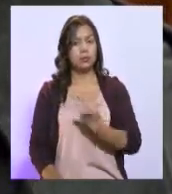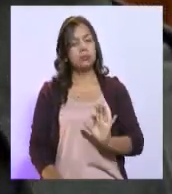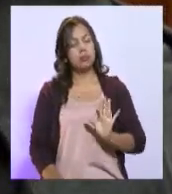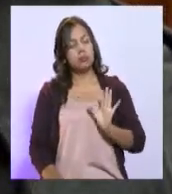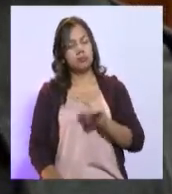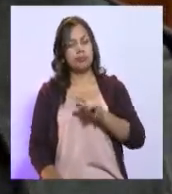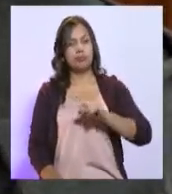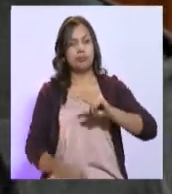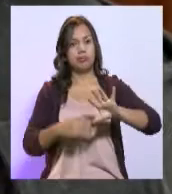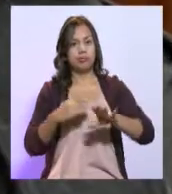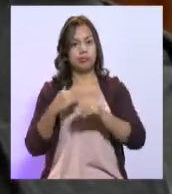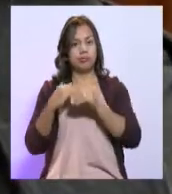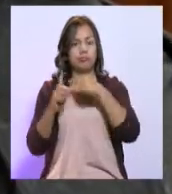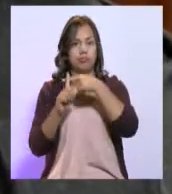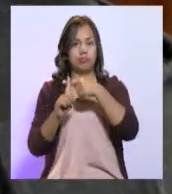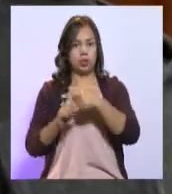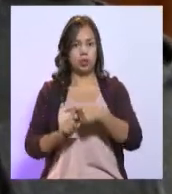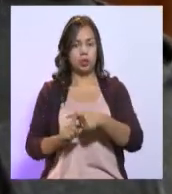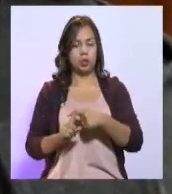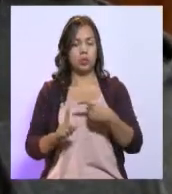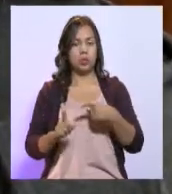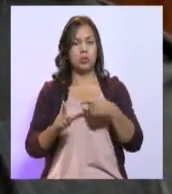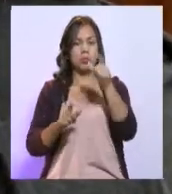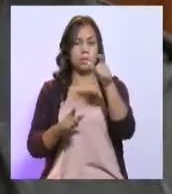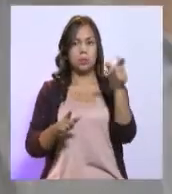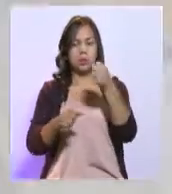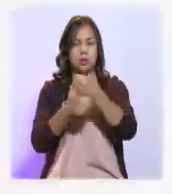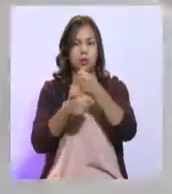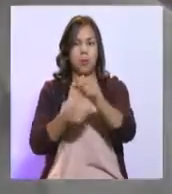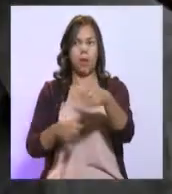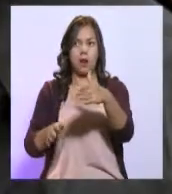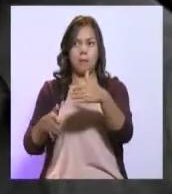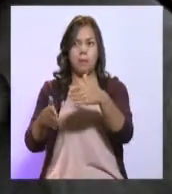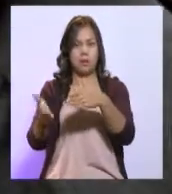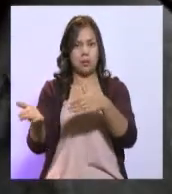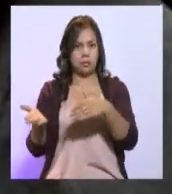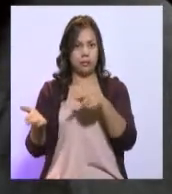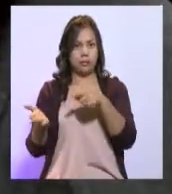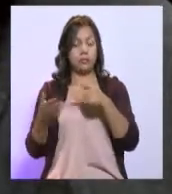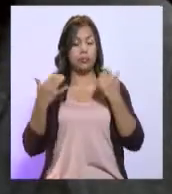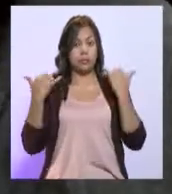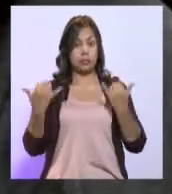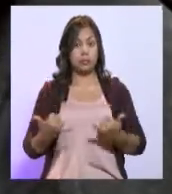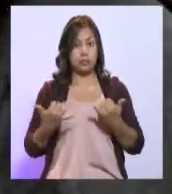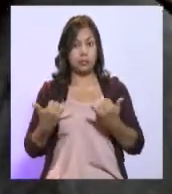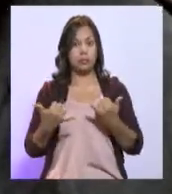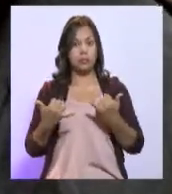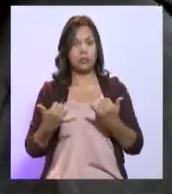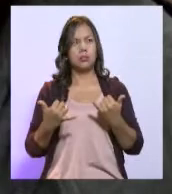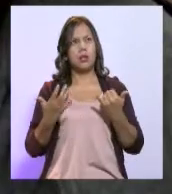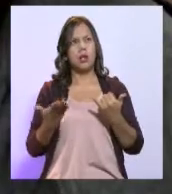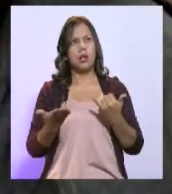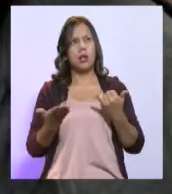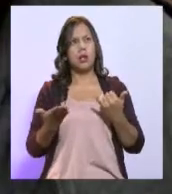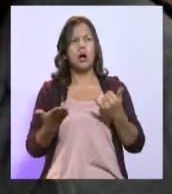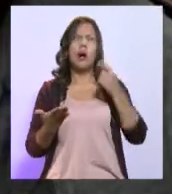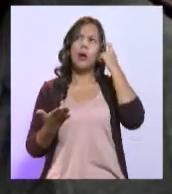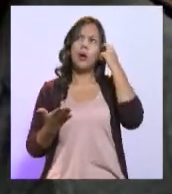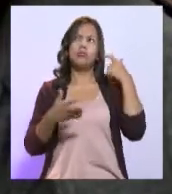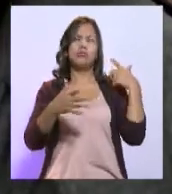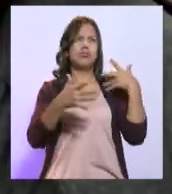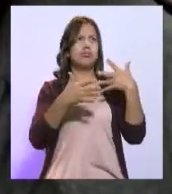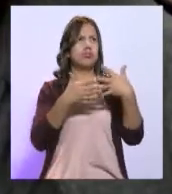va a ser muy ventajoso para los piscicultores en la provincia de Tungurahua. Actualmente, nosotros hace 10 años comenzamos con 20